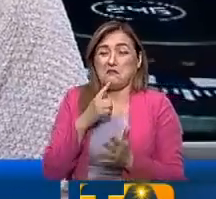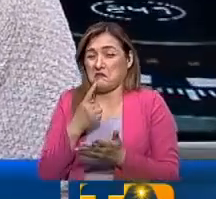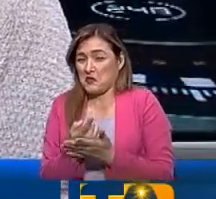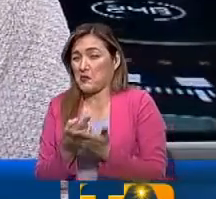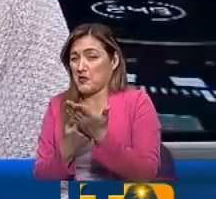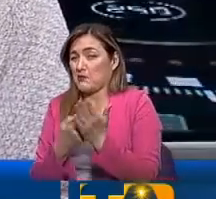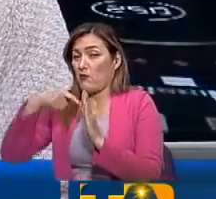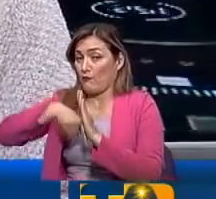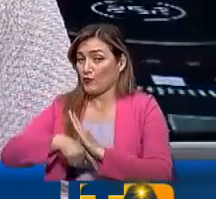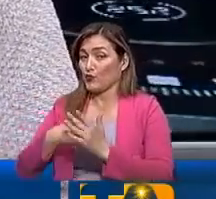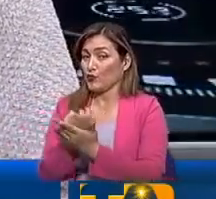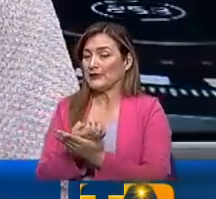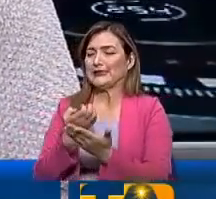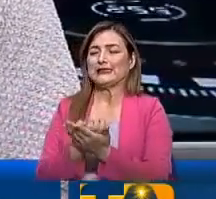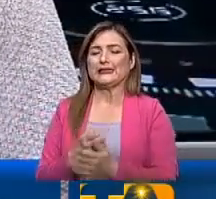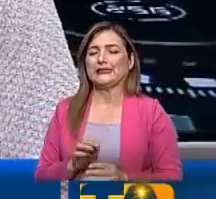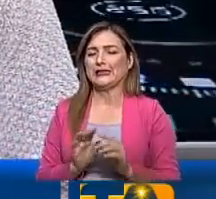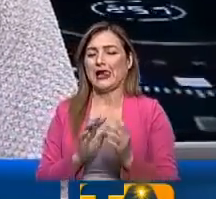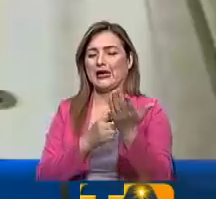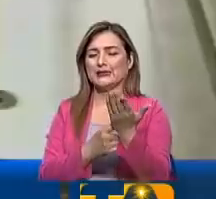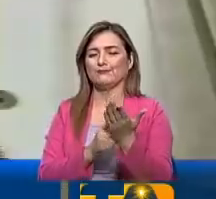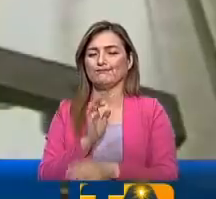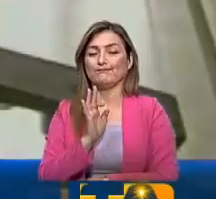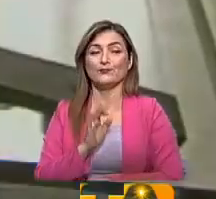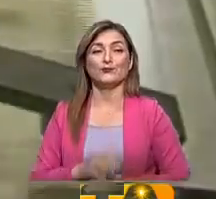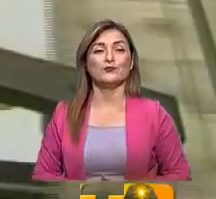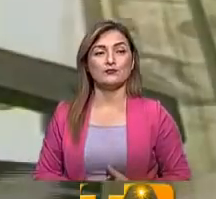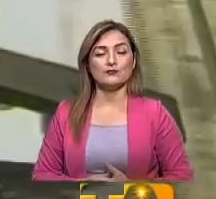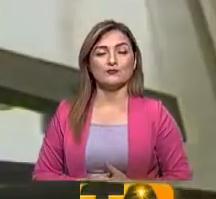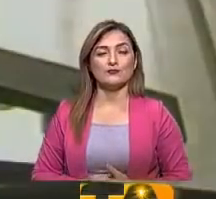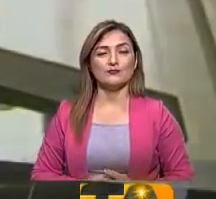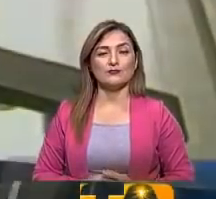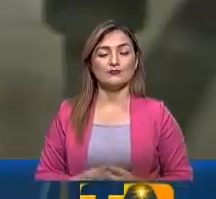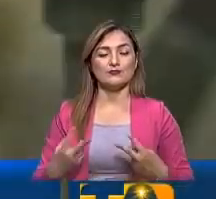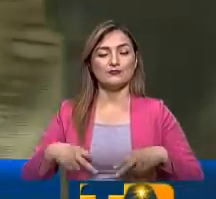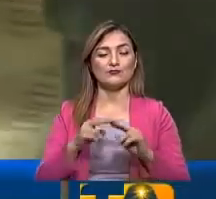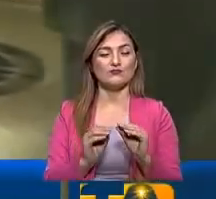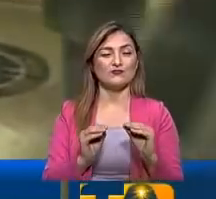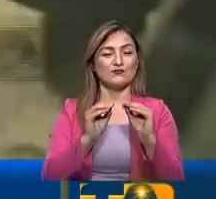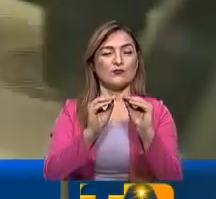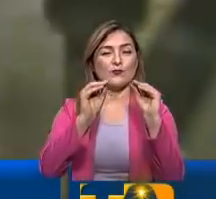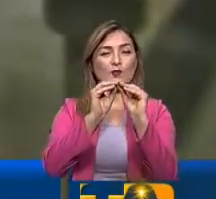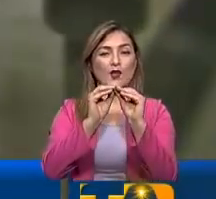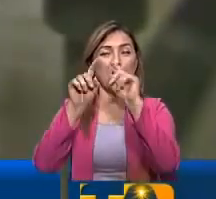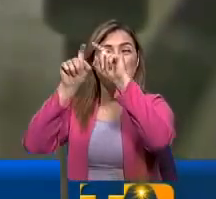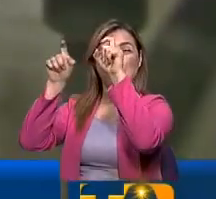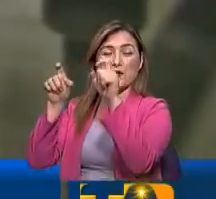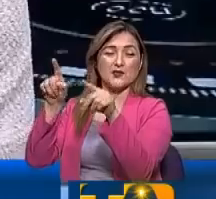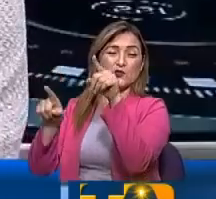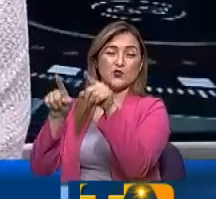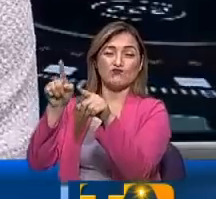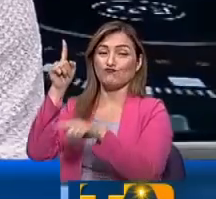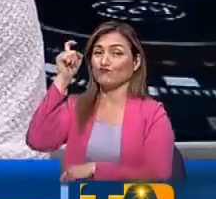que analizarlos con cifras en el marco de lo técnico. ¿Cree que con este eventual incremento se complicarían las cosas para varios